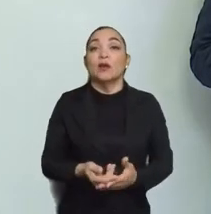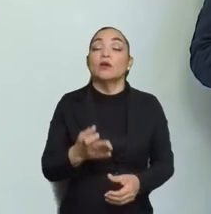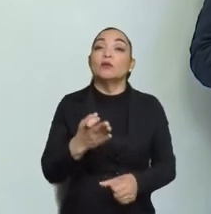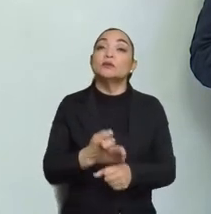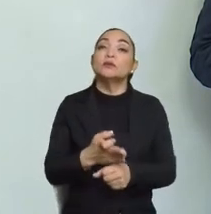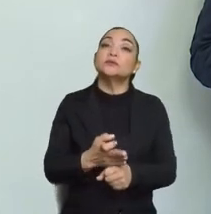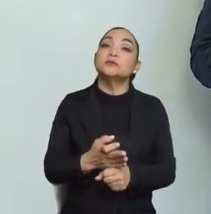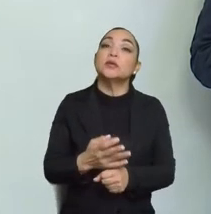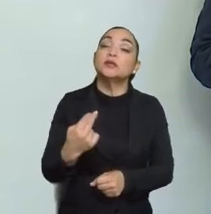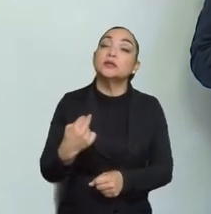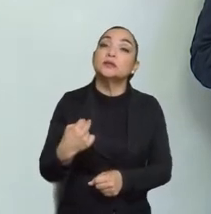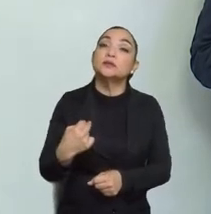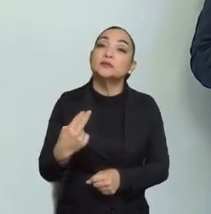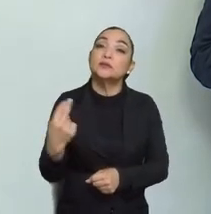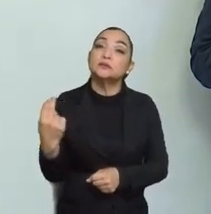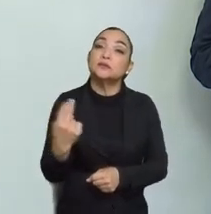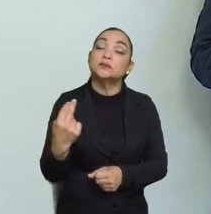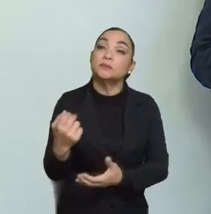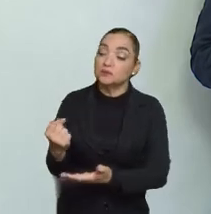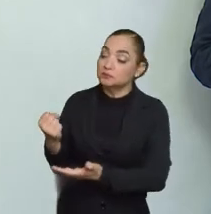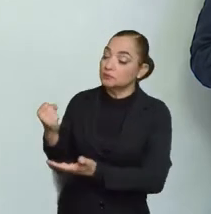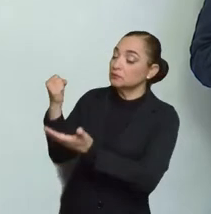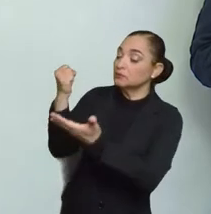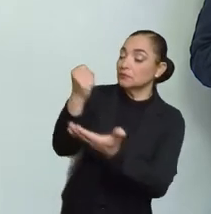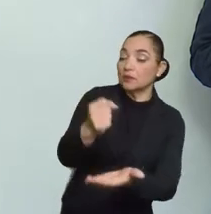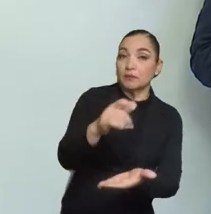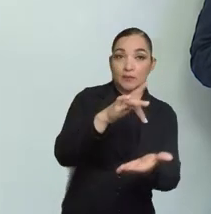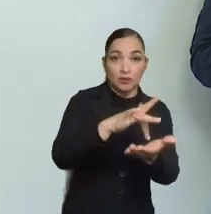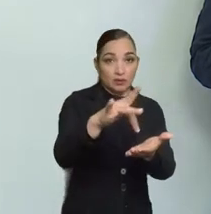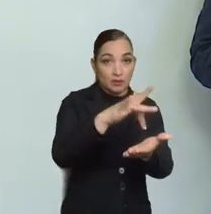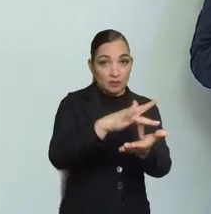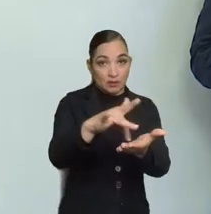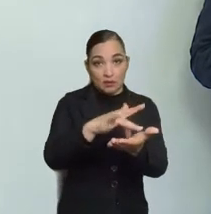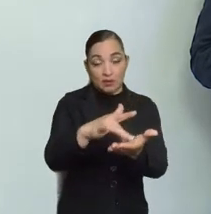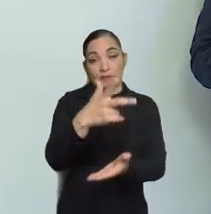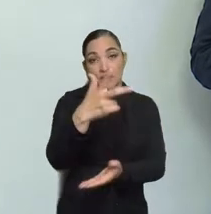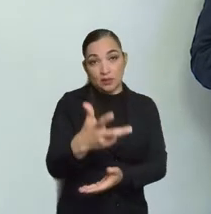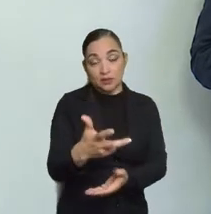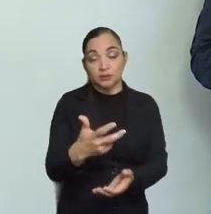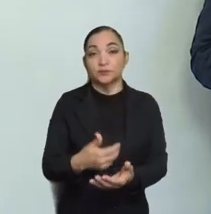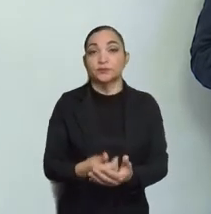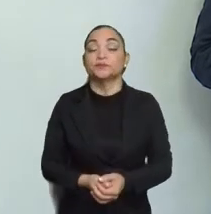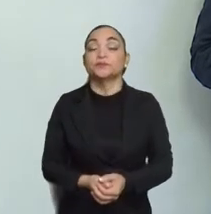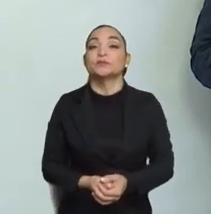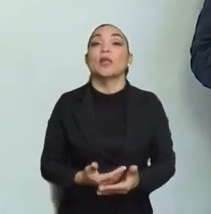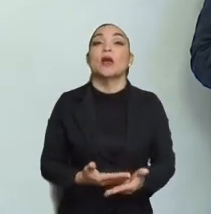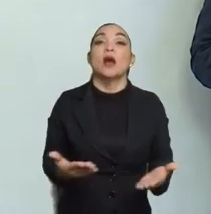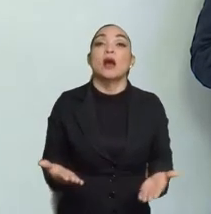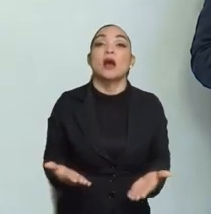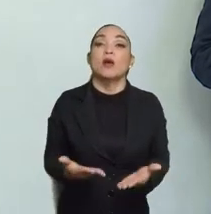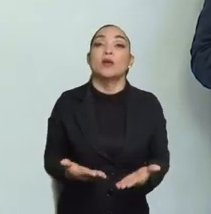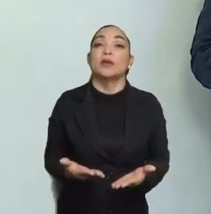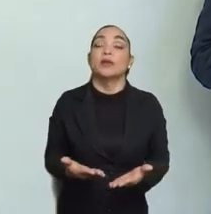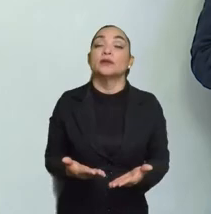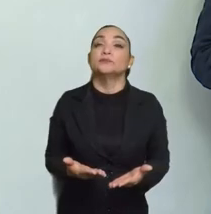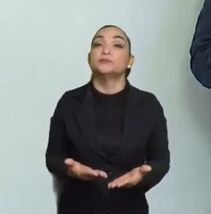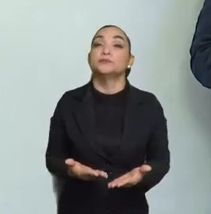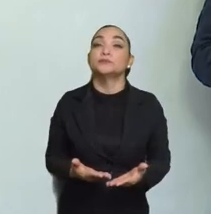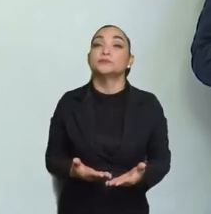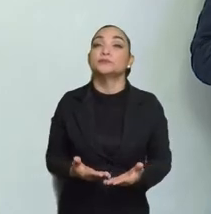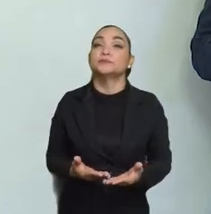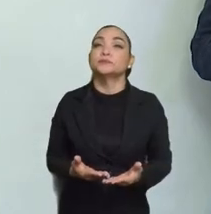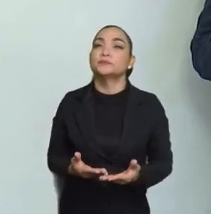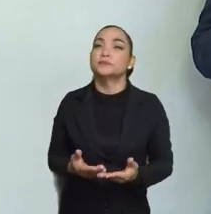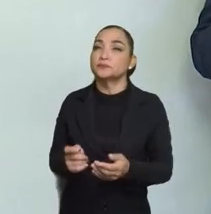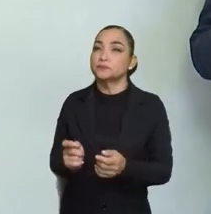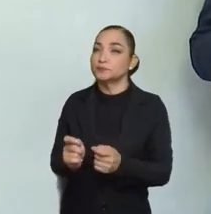un recurso específico para ello. Voy a pedirle… Ahí va a venir la secretaria de Turismo, no